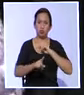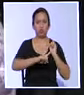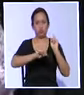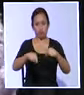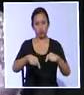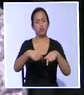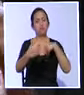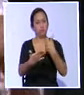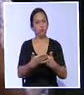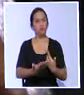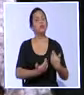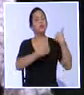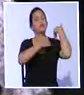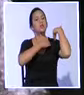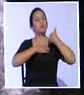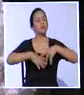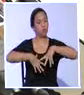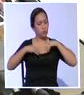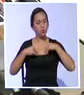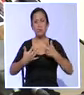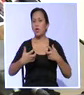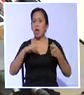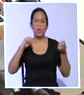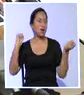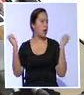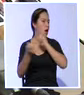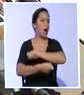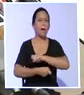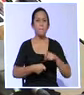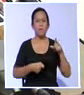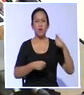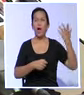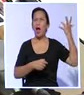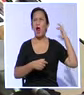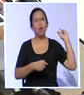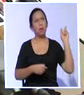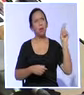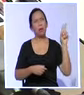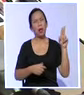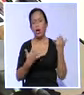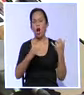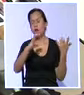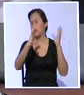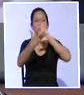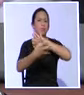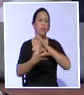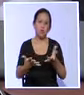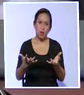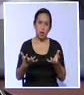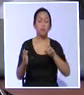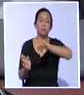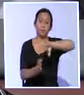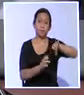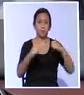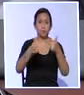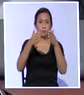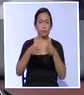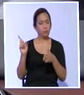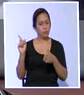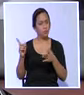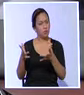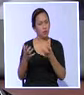responsabilidad de cambiar nuestra historia el asambleísta mariano zambrano días atrás anunció que presentará un proyecto para combatir